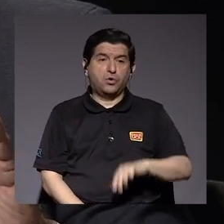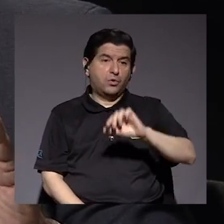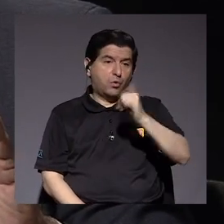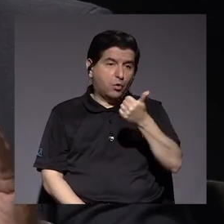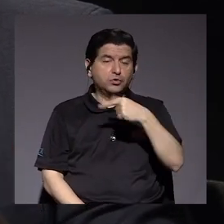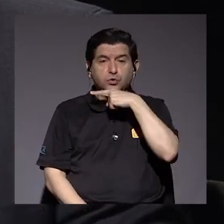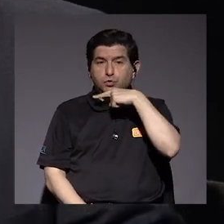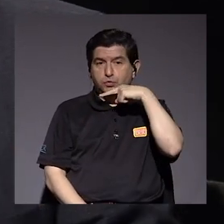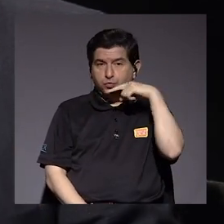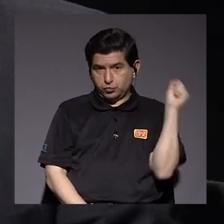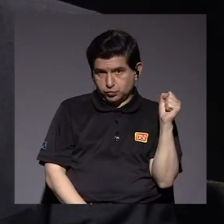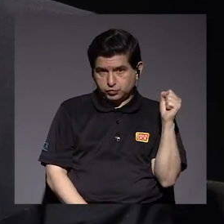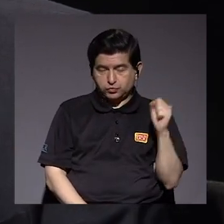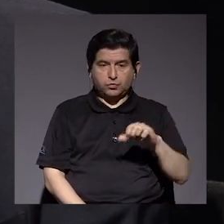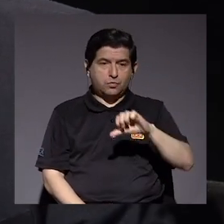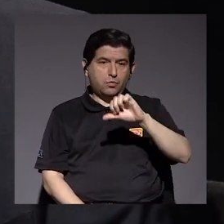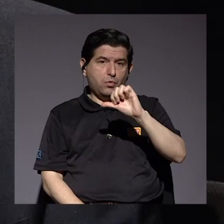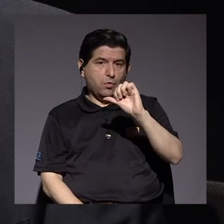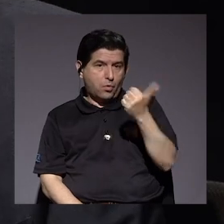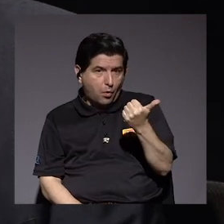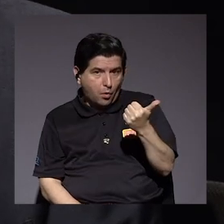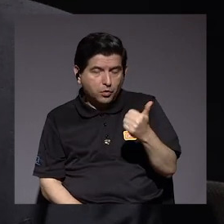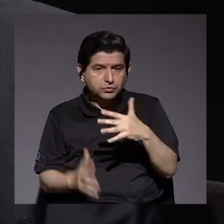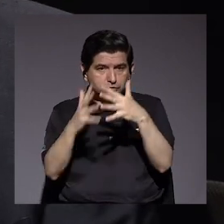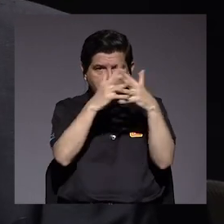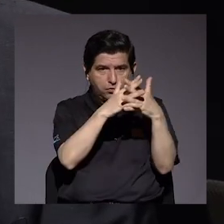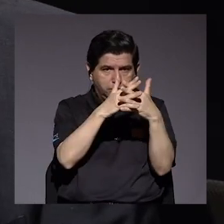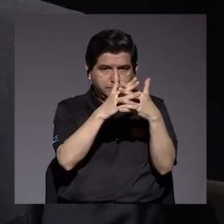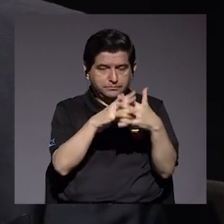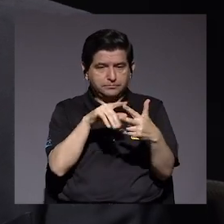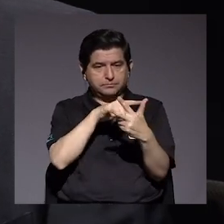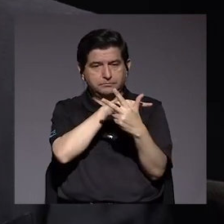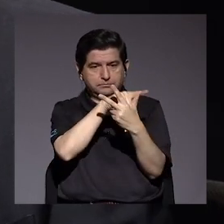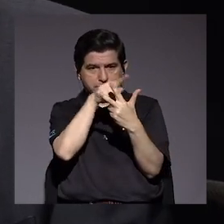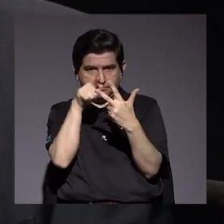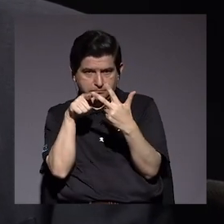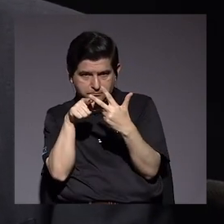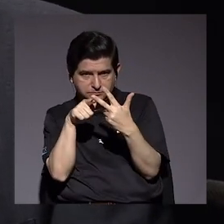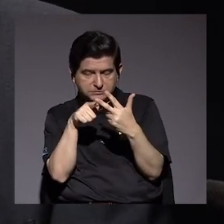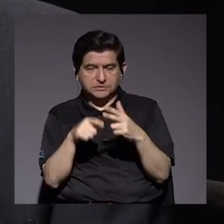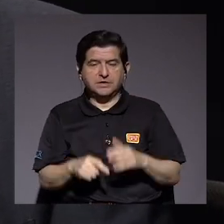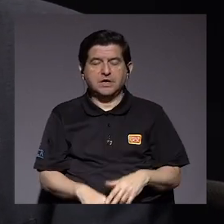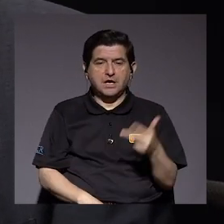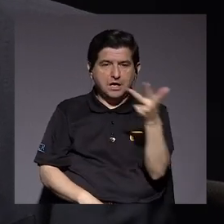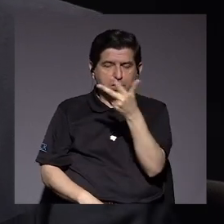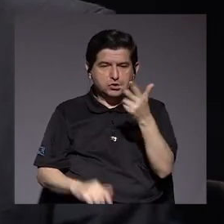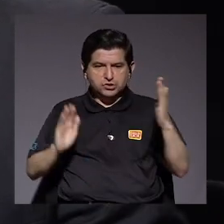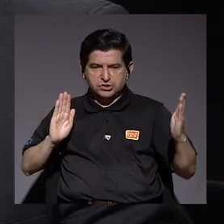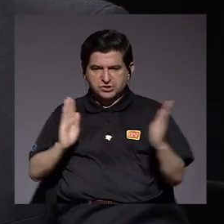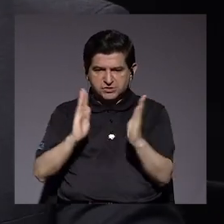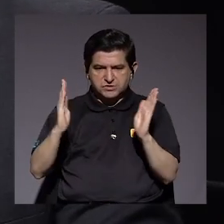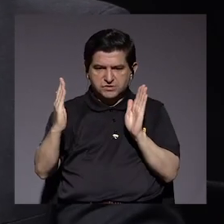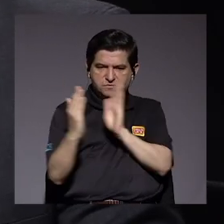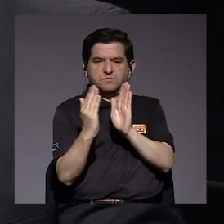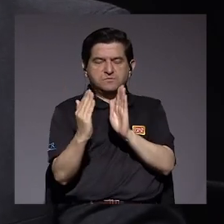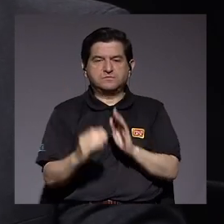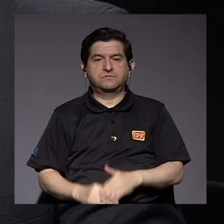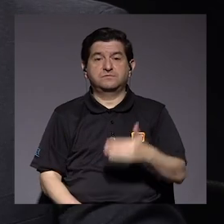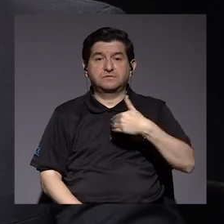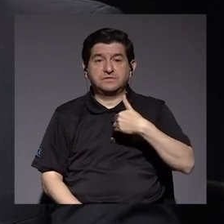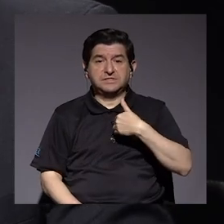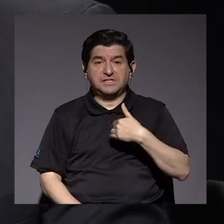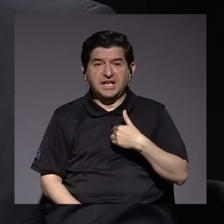es ruso hay un orden imperial que es eeuu y se están enfrentando bien que tengan